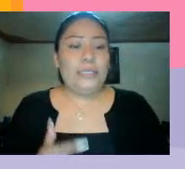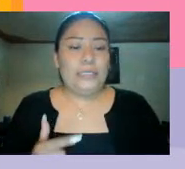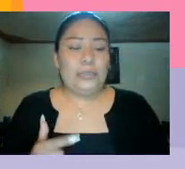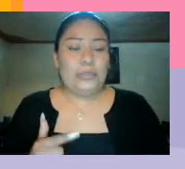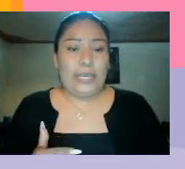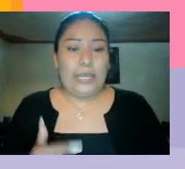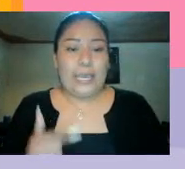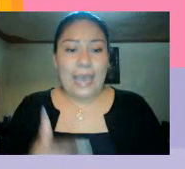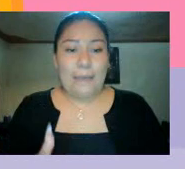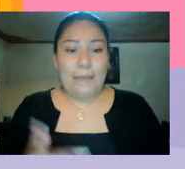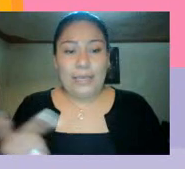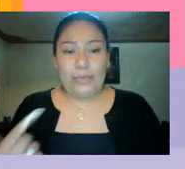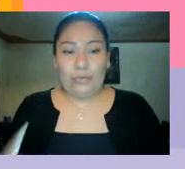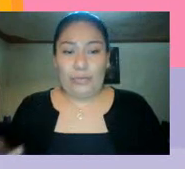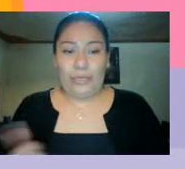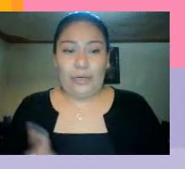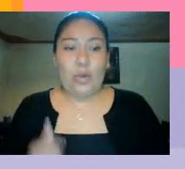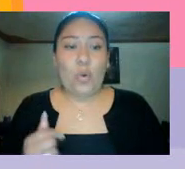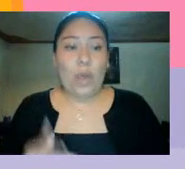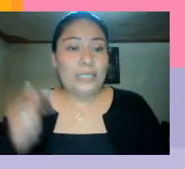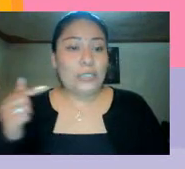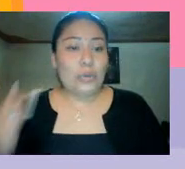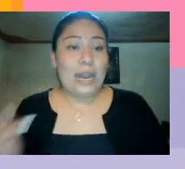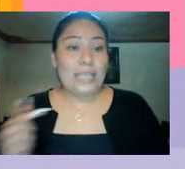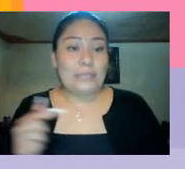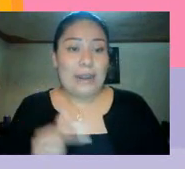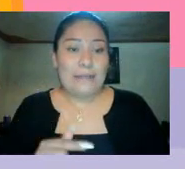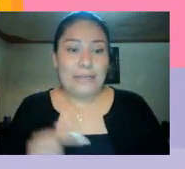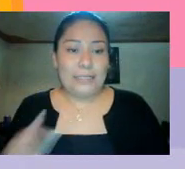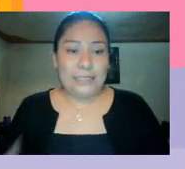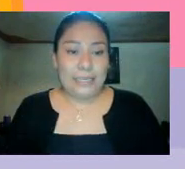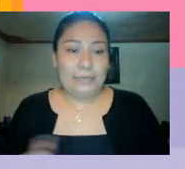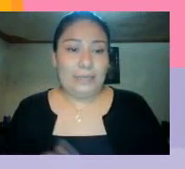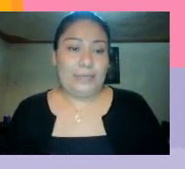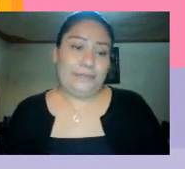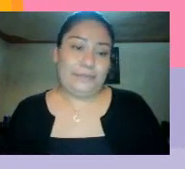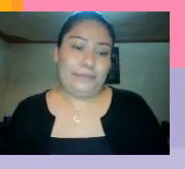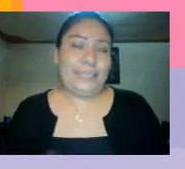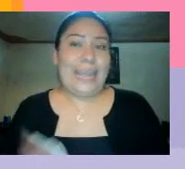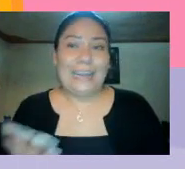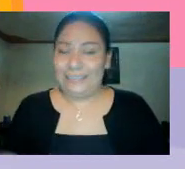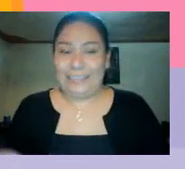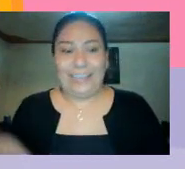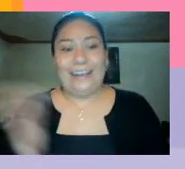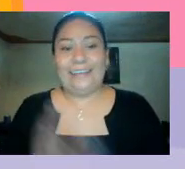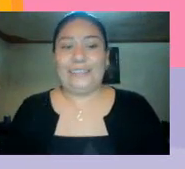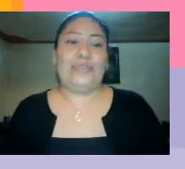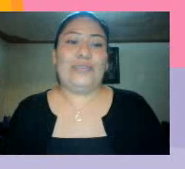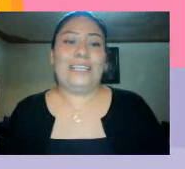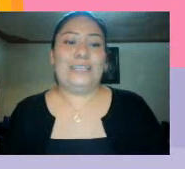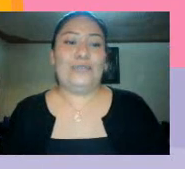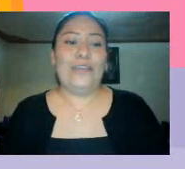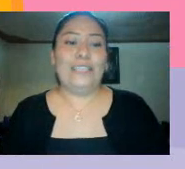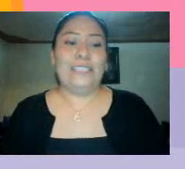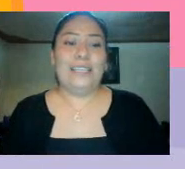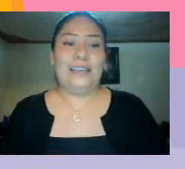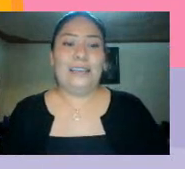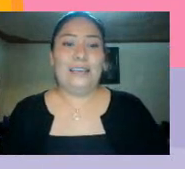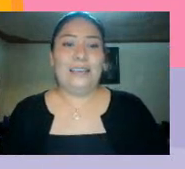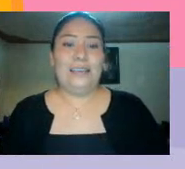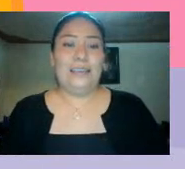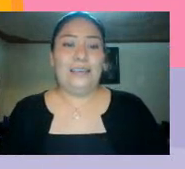O inciso C, cama y dormir. ¿Cuáles son las palabritas que riman? Ya les dije la respuesta, ya es muy